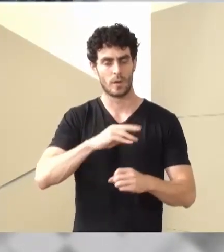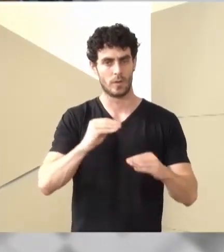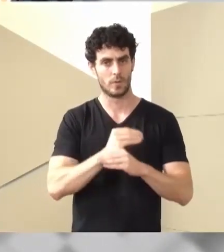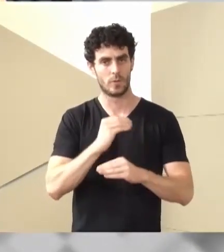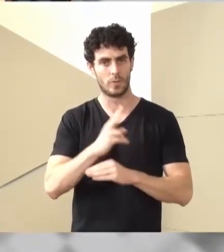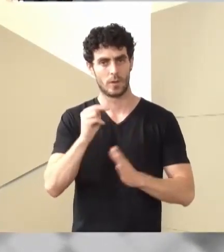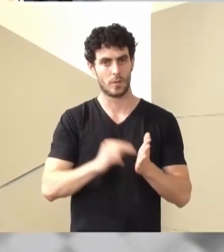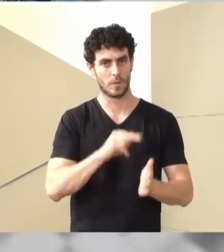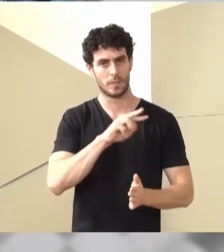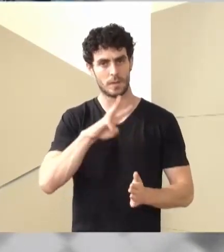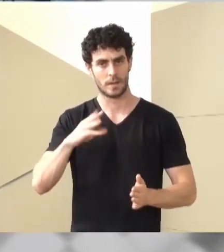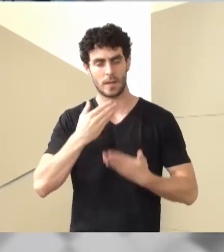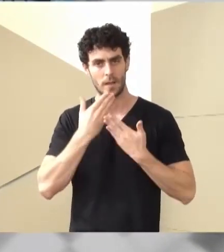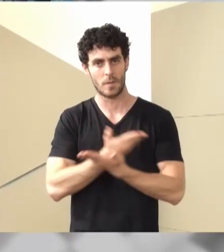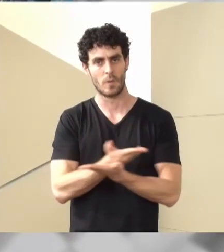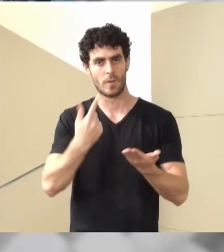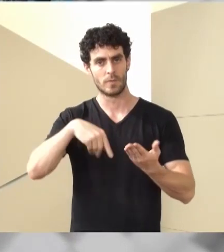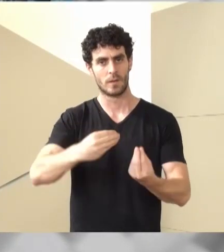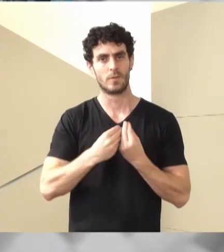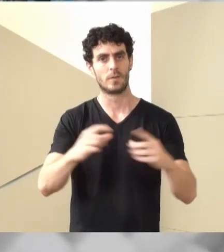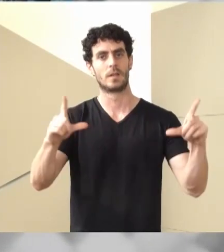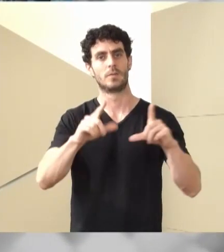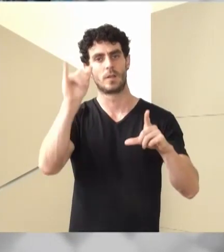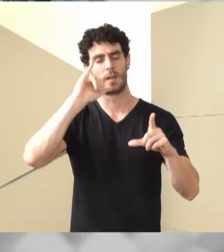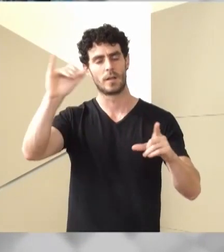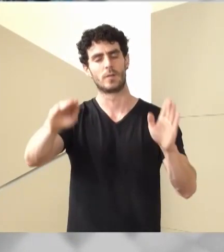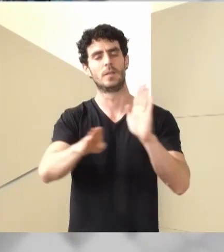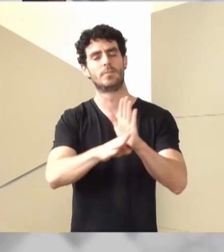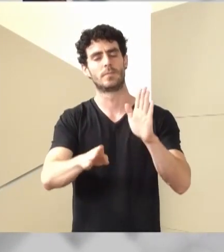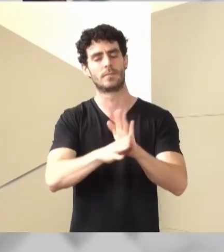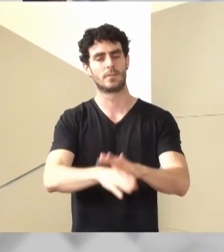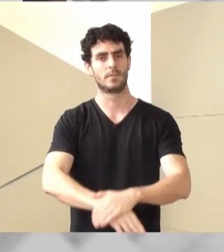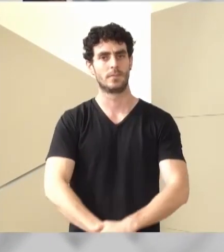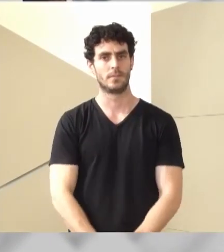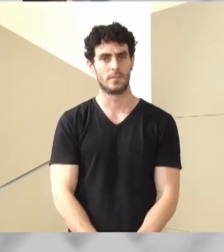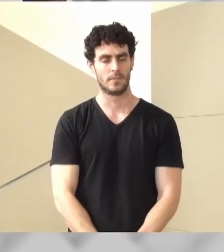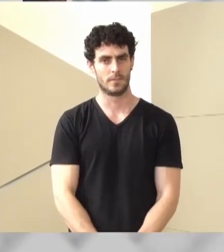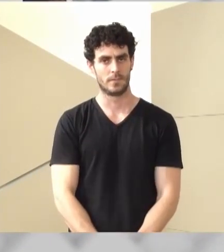octubre de 2023. Gracias por su confianza y sigan en la compañía de TVR.